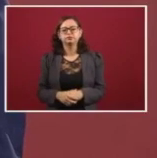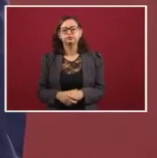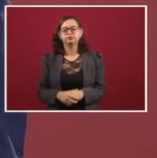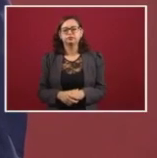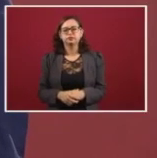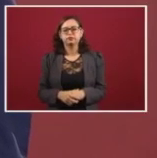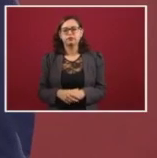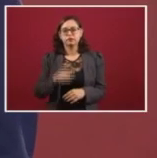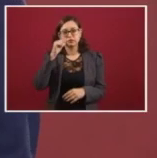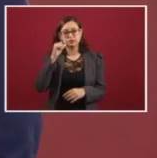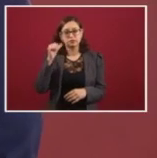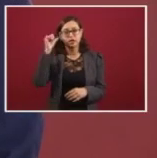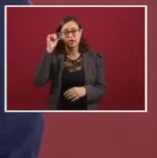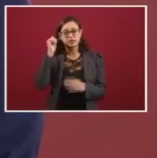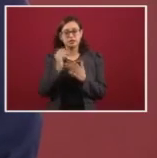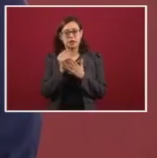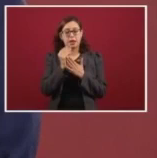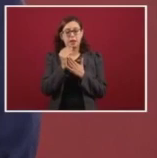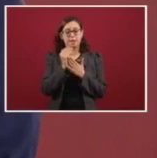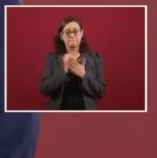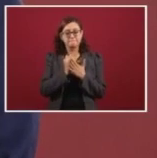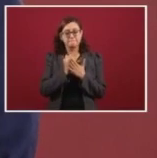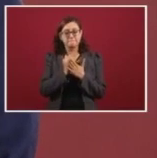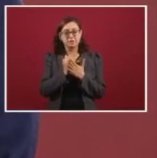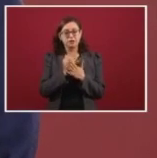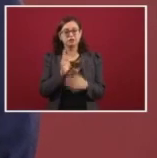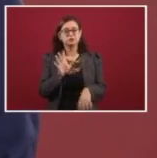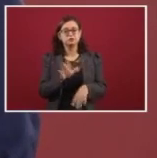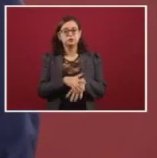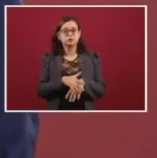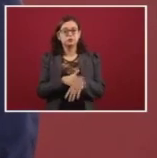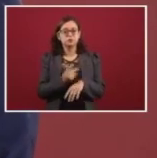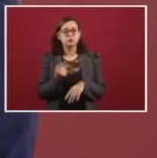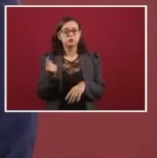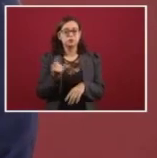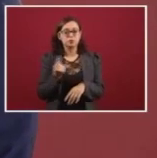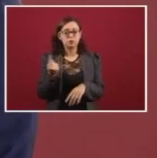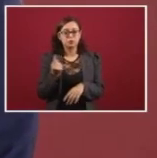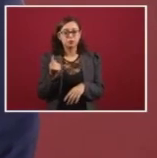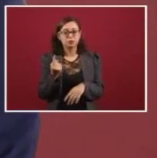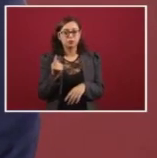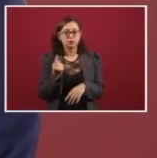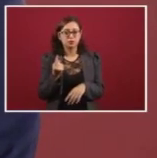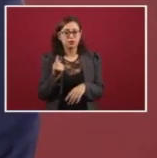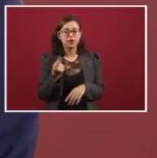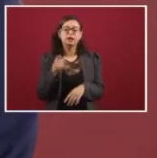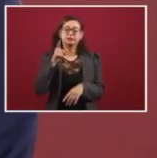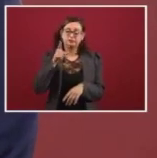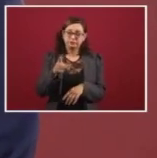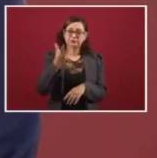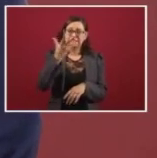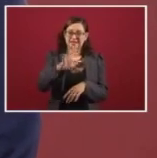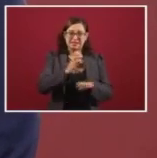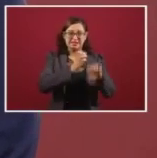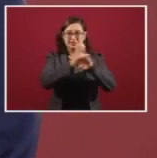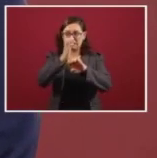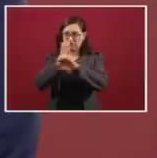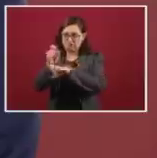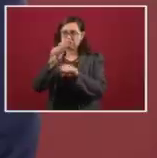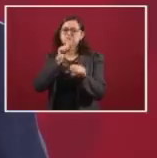ayer porque bajaron los homicidios en esos estados.